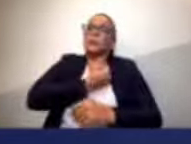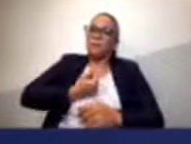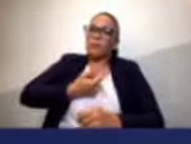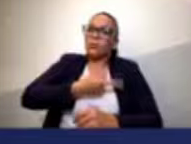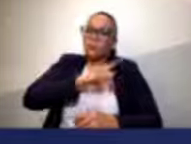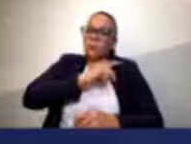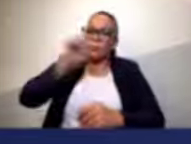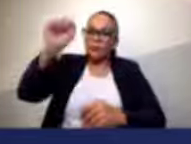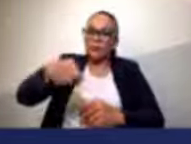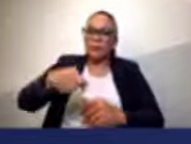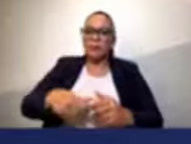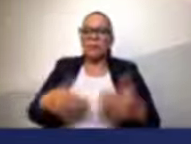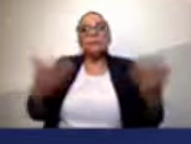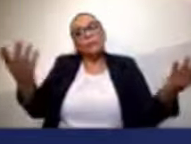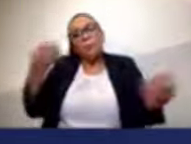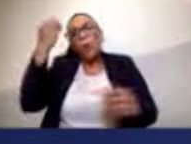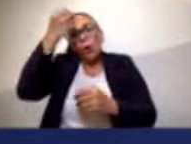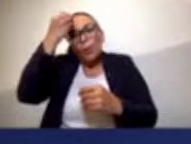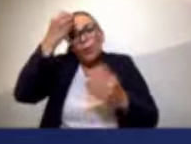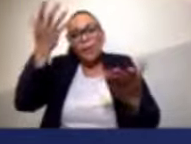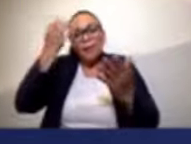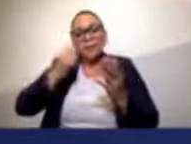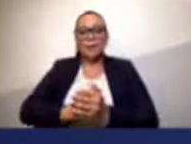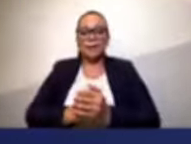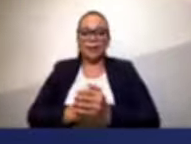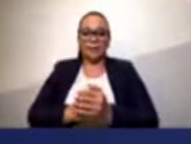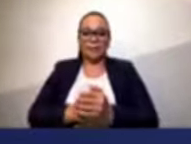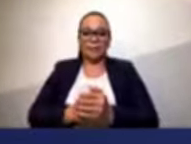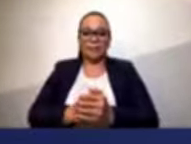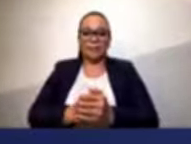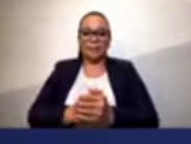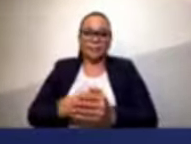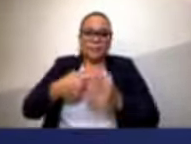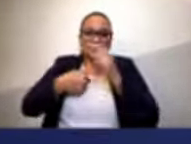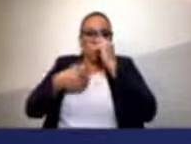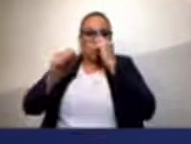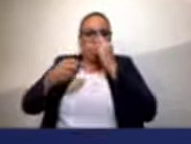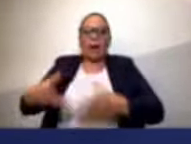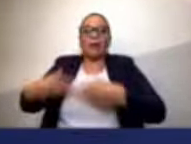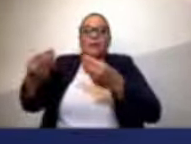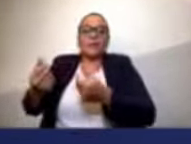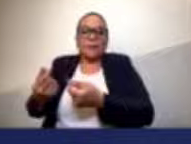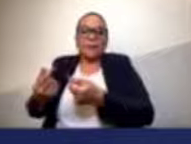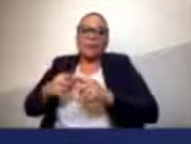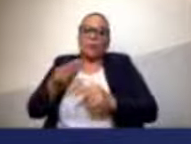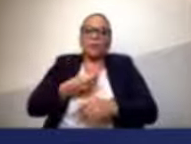personal, obvio. En lugar de gastarme yo esa plata, se la entrego